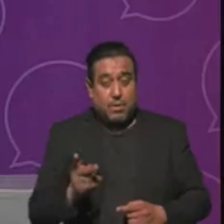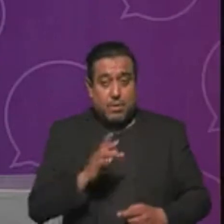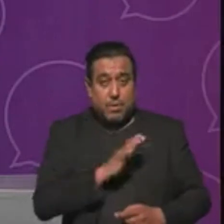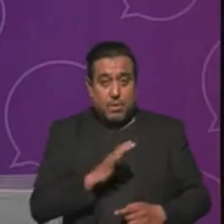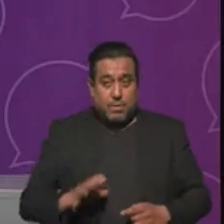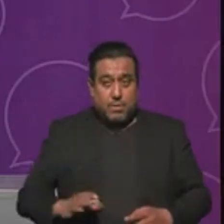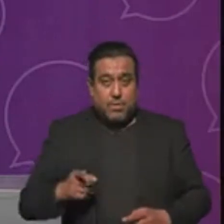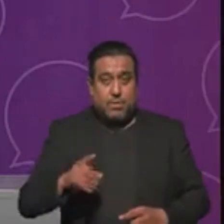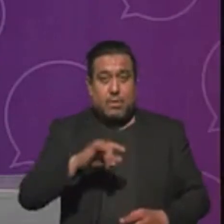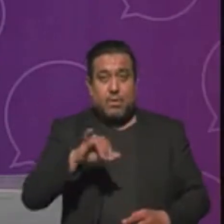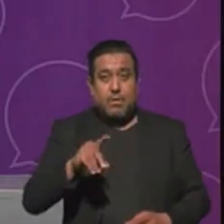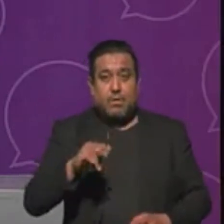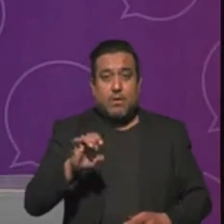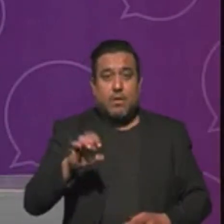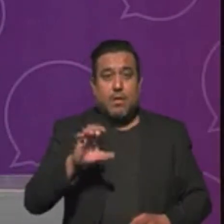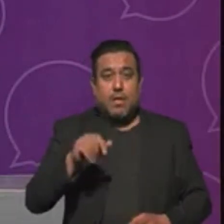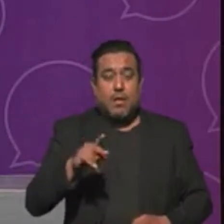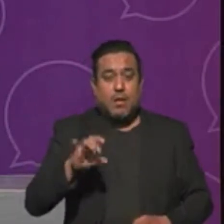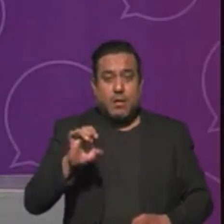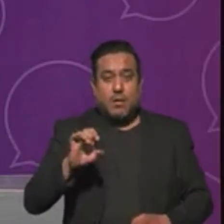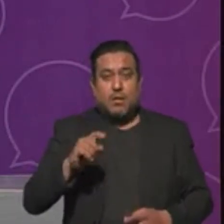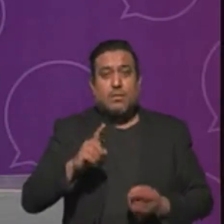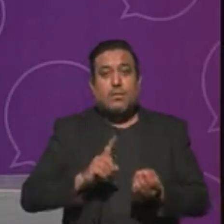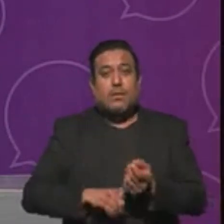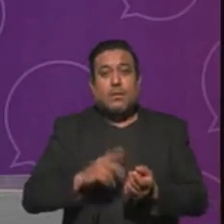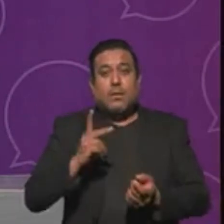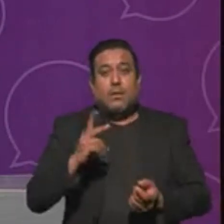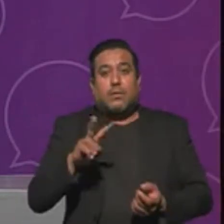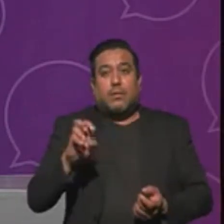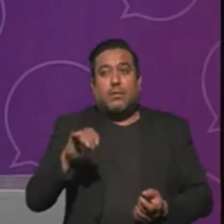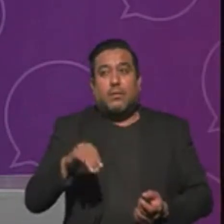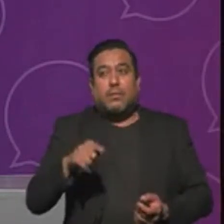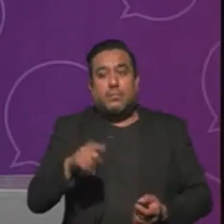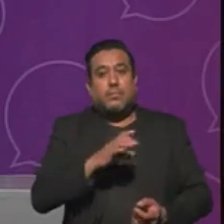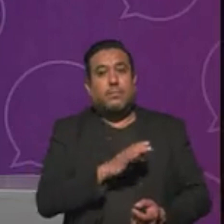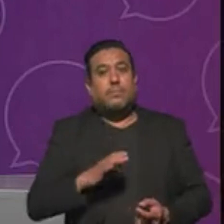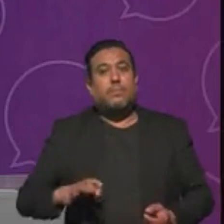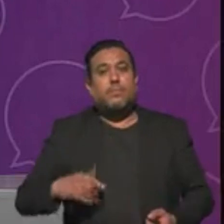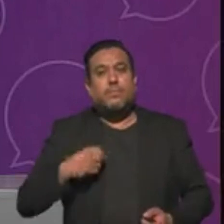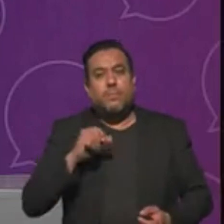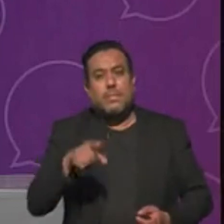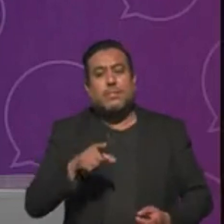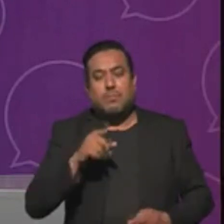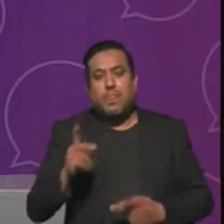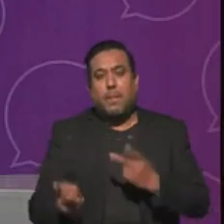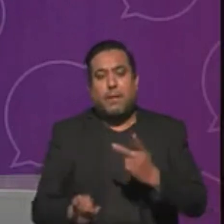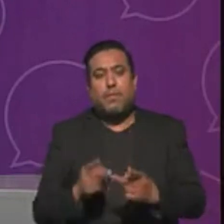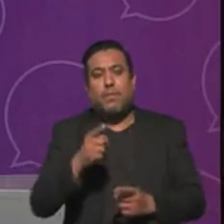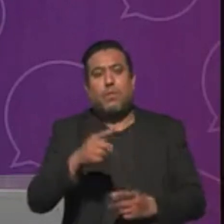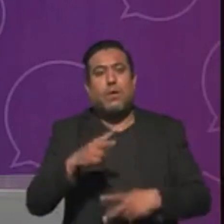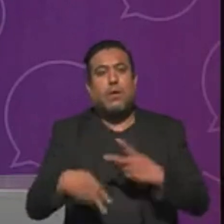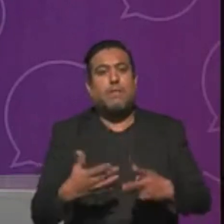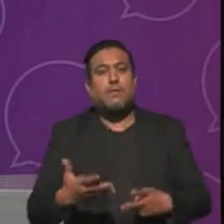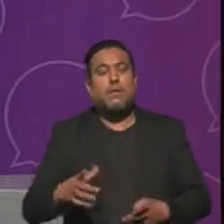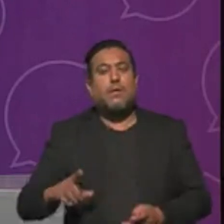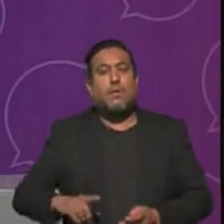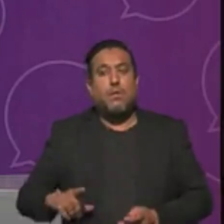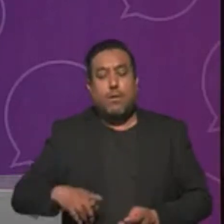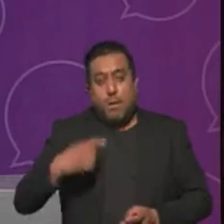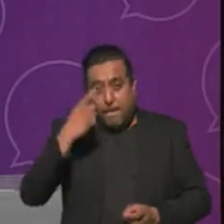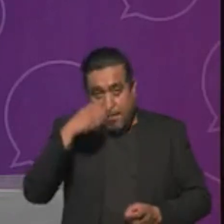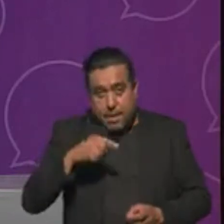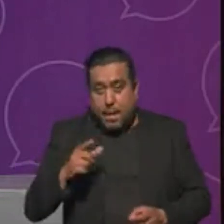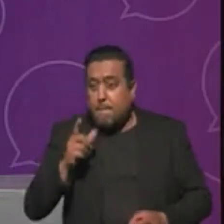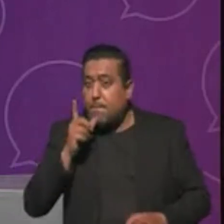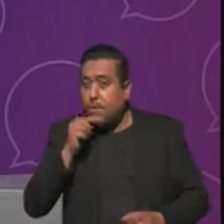candidato Jorge Enrique Velázquez Centeno del partido verde ecologista de México candidato Le repito la pregunta cómo planea su gobierno abordar la relación